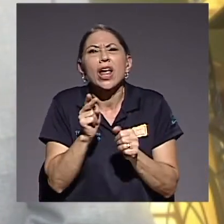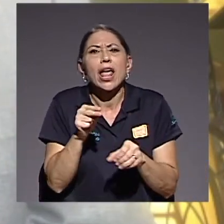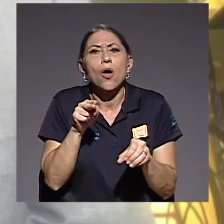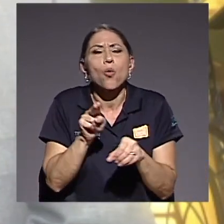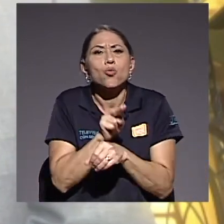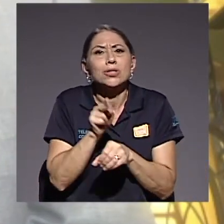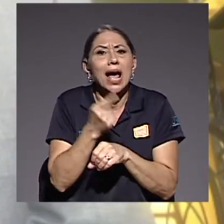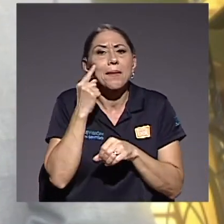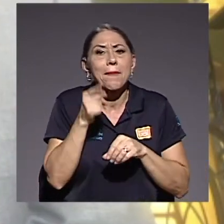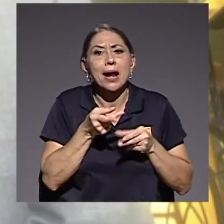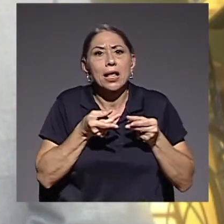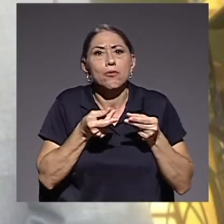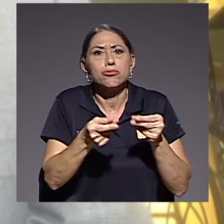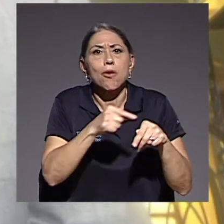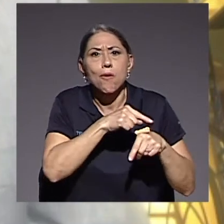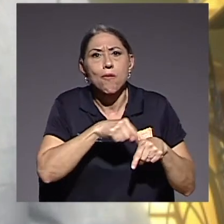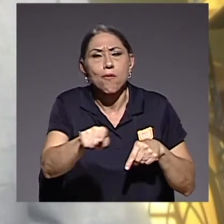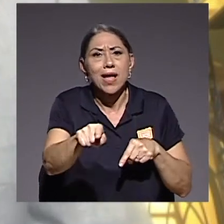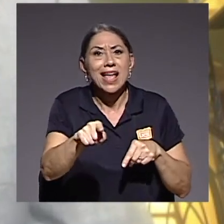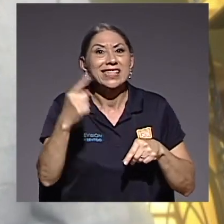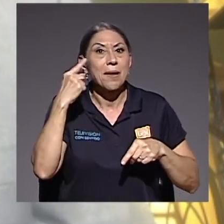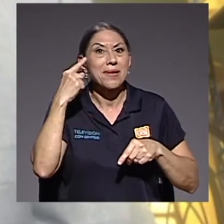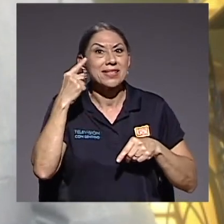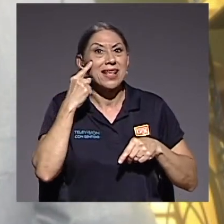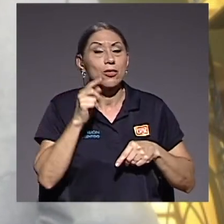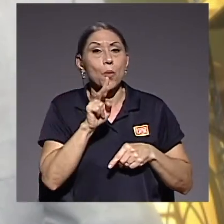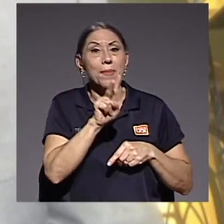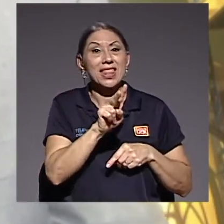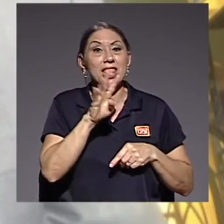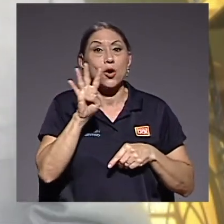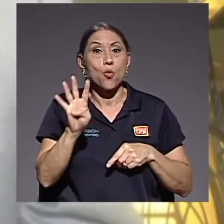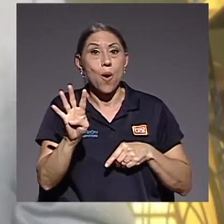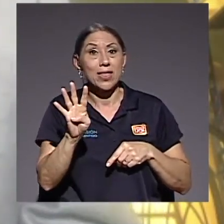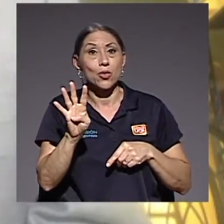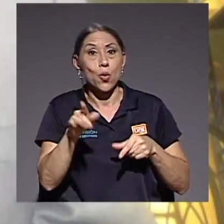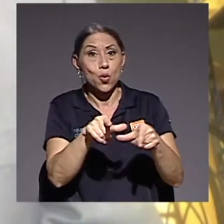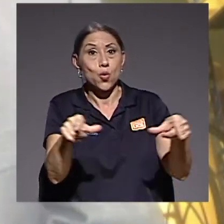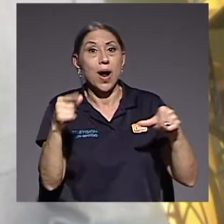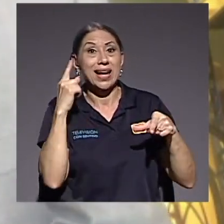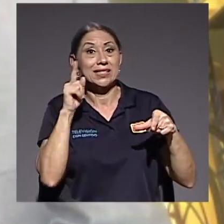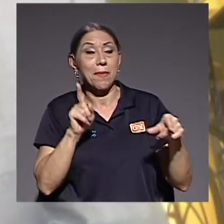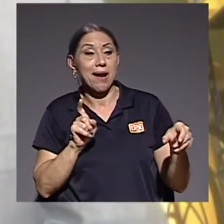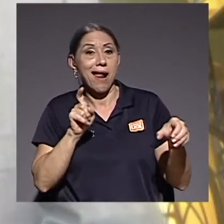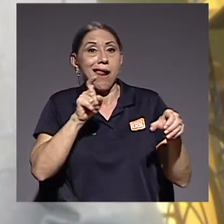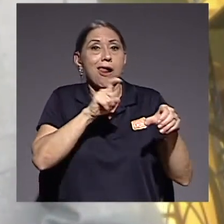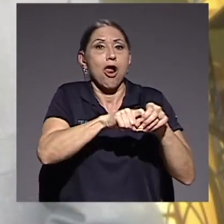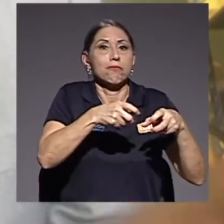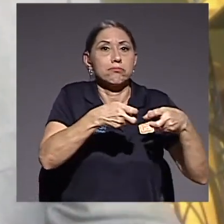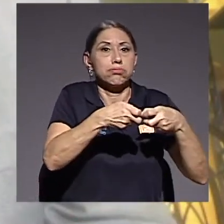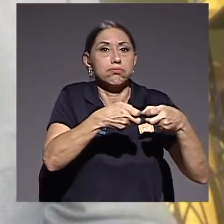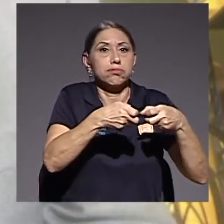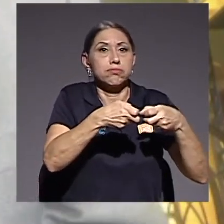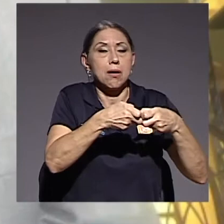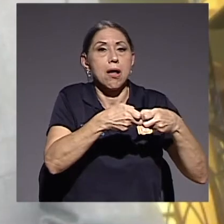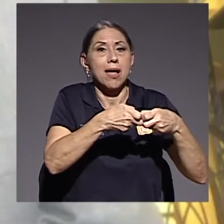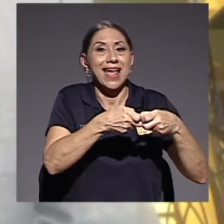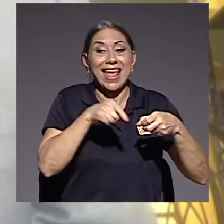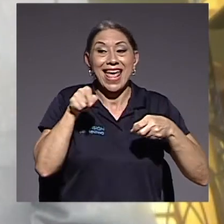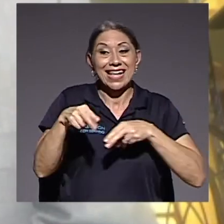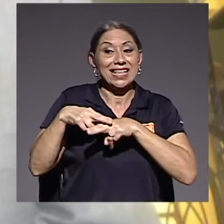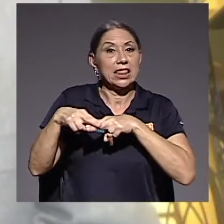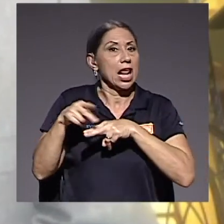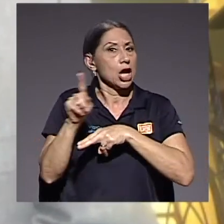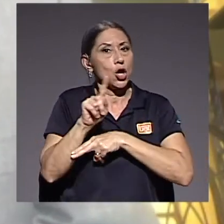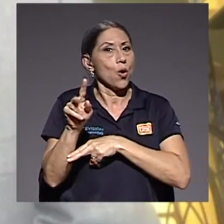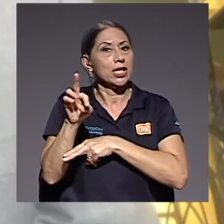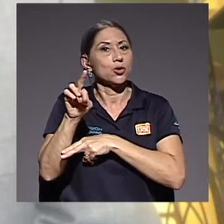de 24 subestaciones. Y este tren, que no debe ser un tranvía, sino un